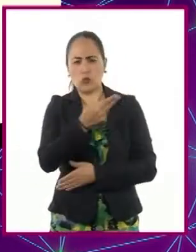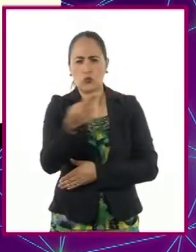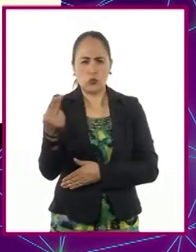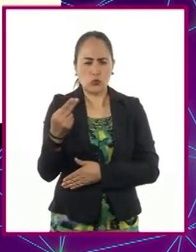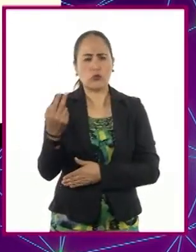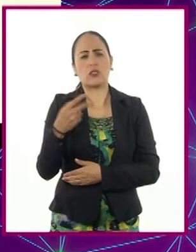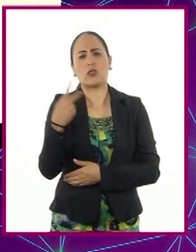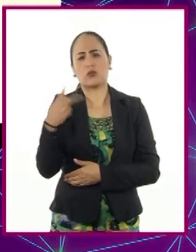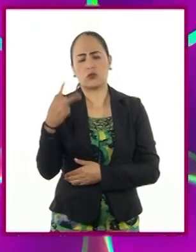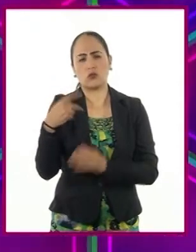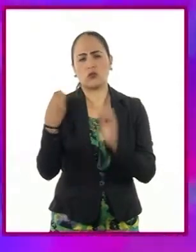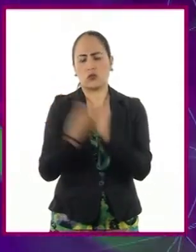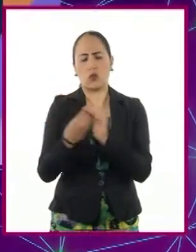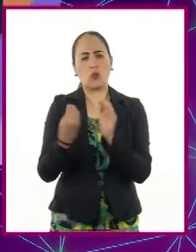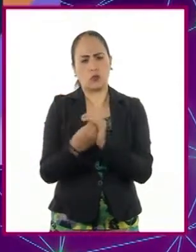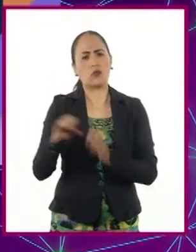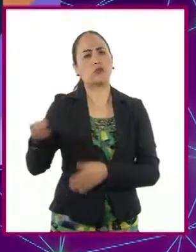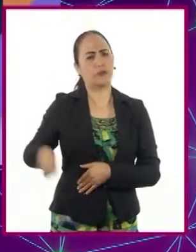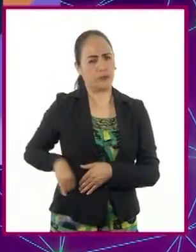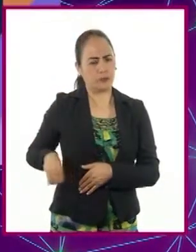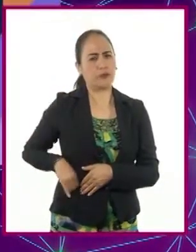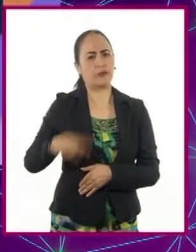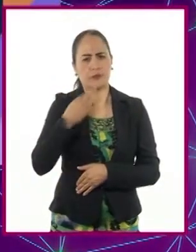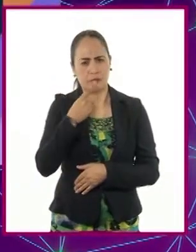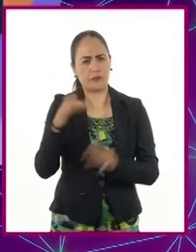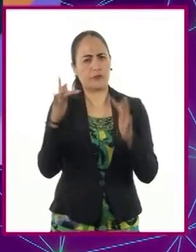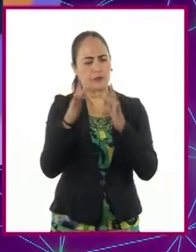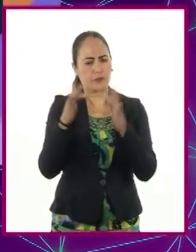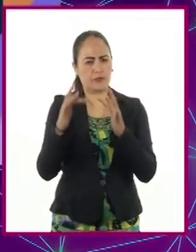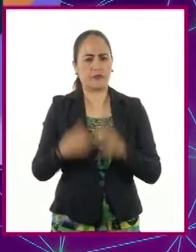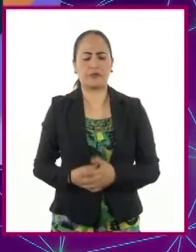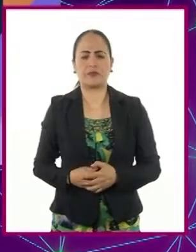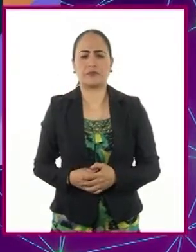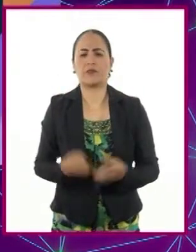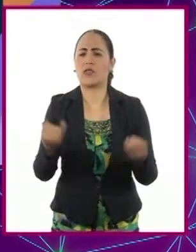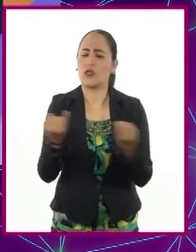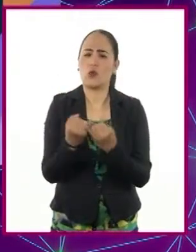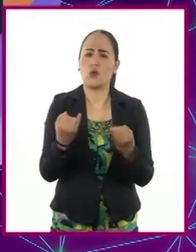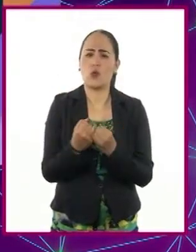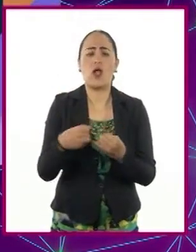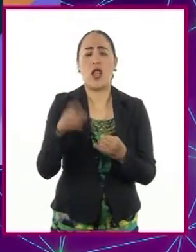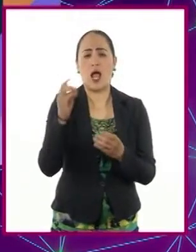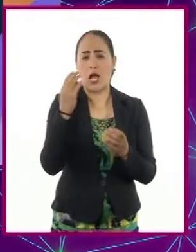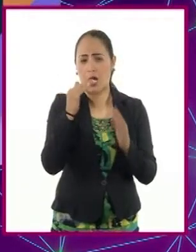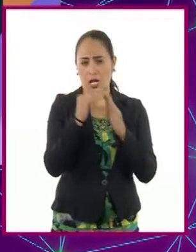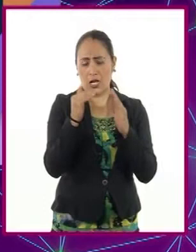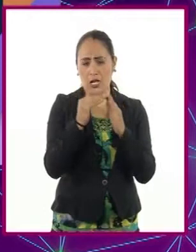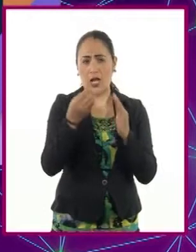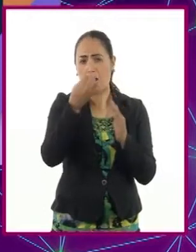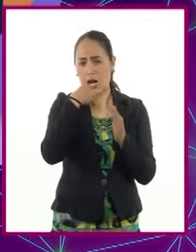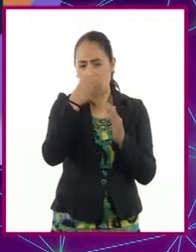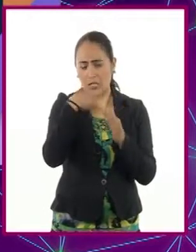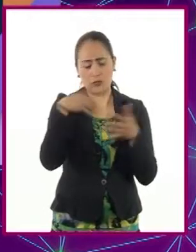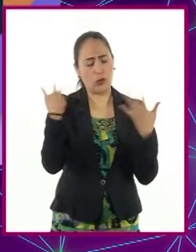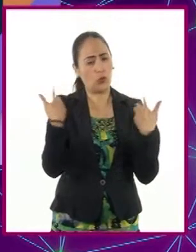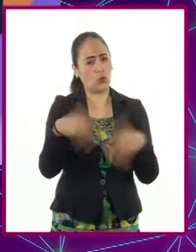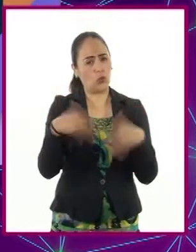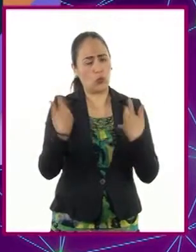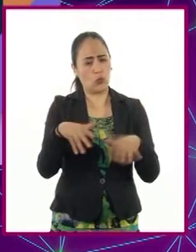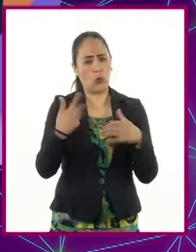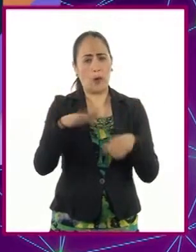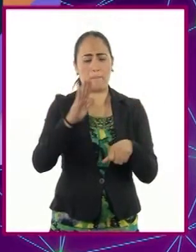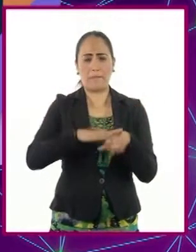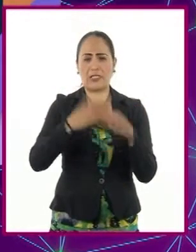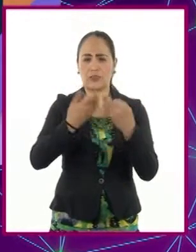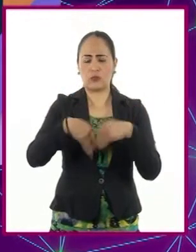más interactivas. En casa tenemos uno de los complementos más importantes de la gastronomía, la sal,